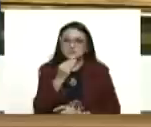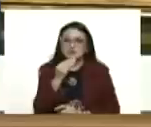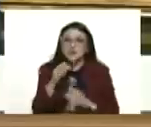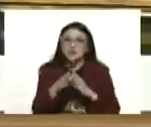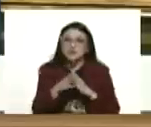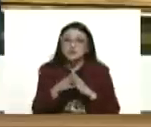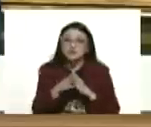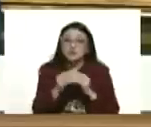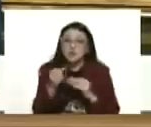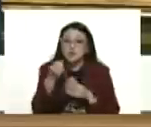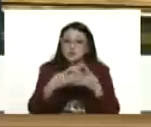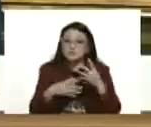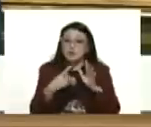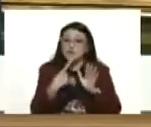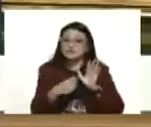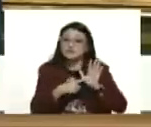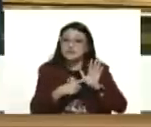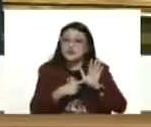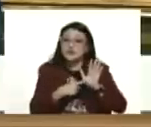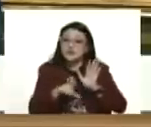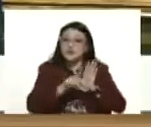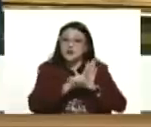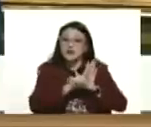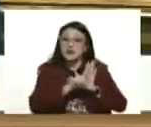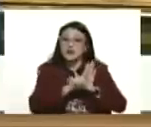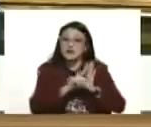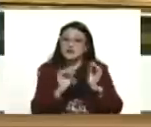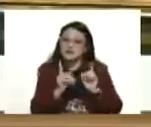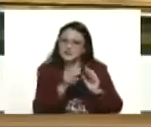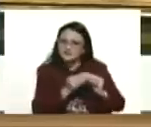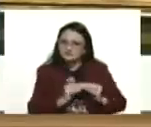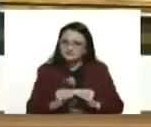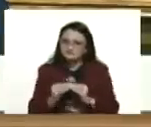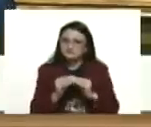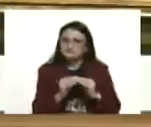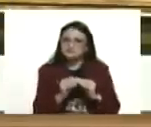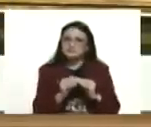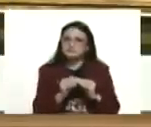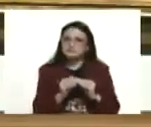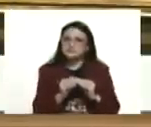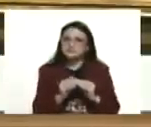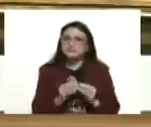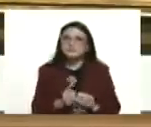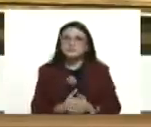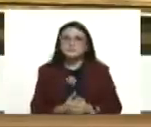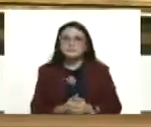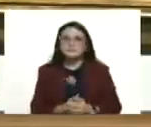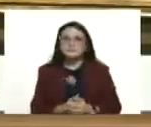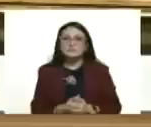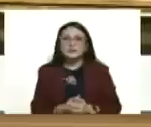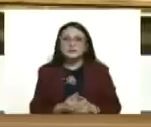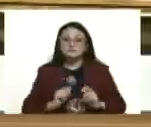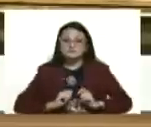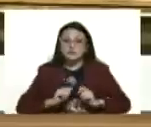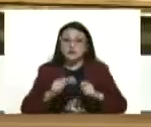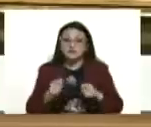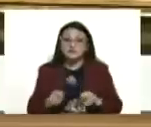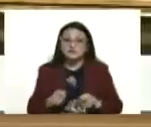Todo eso, como está establecido en la ley, que se recupere, pues se le entregará